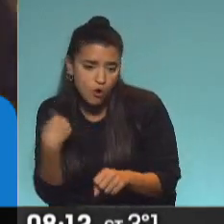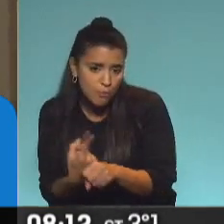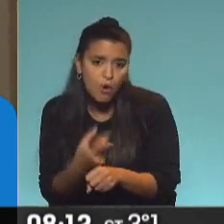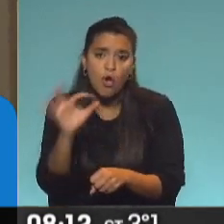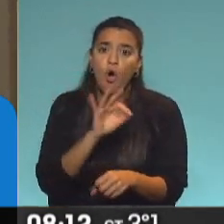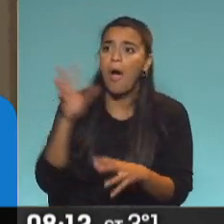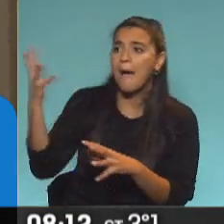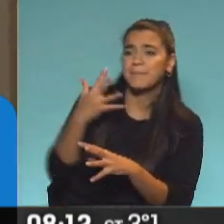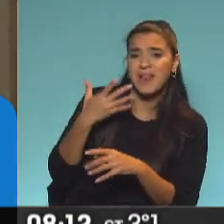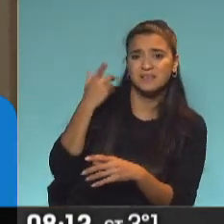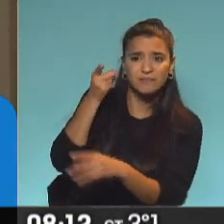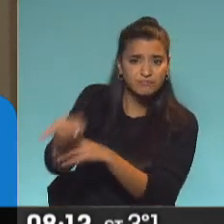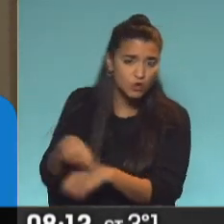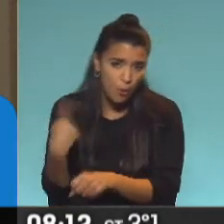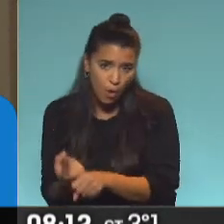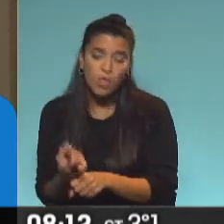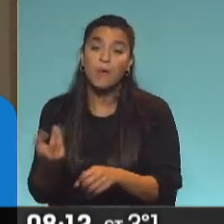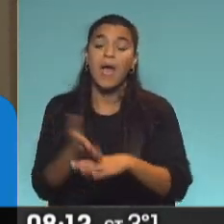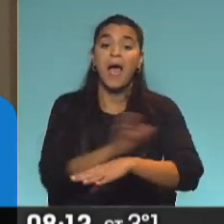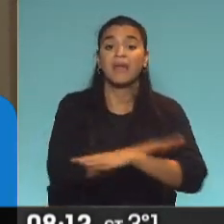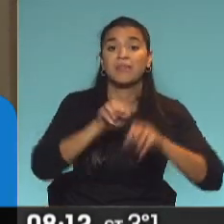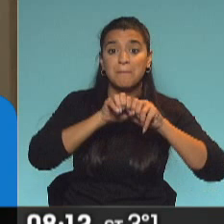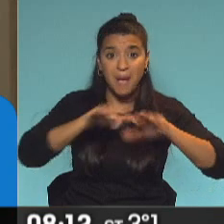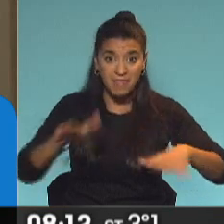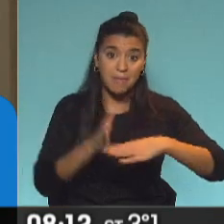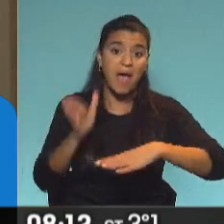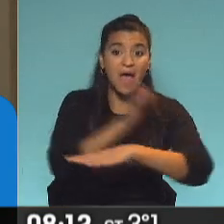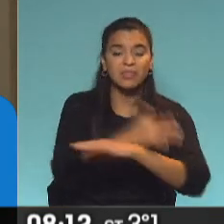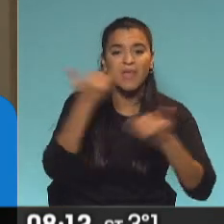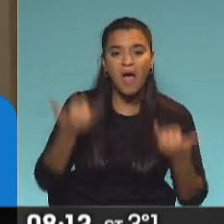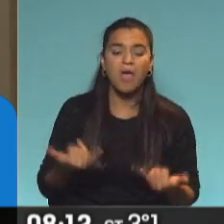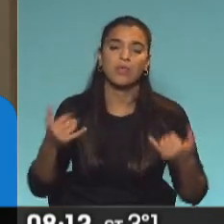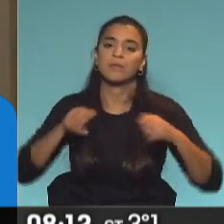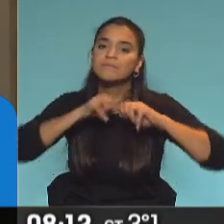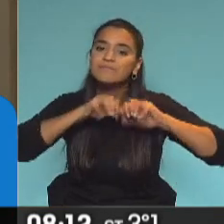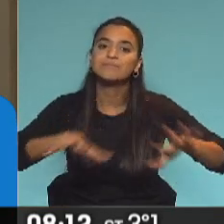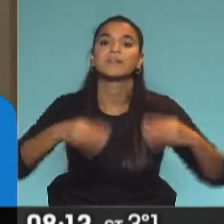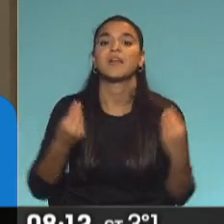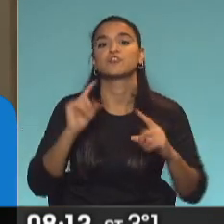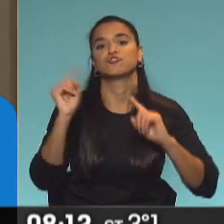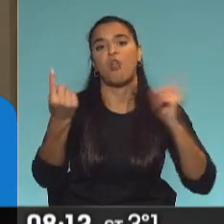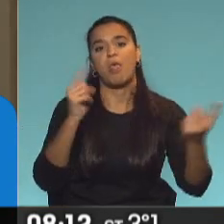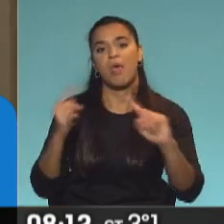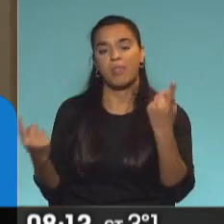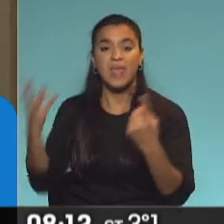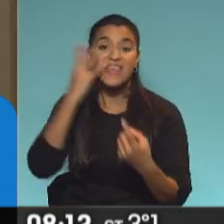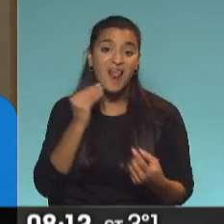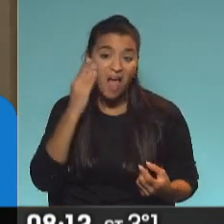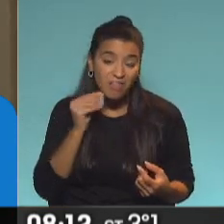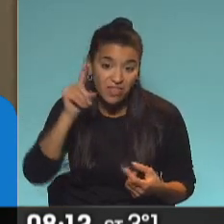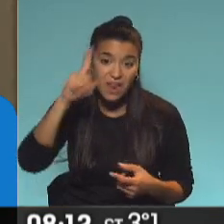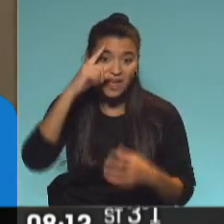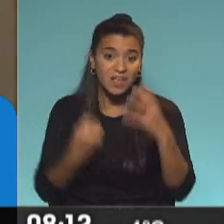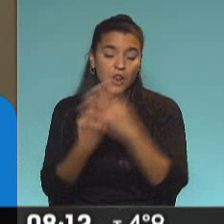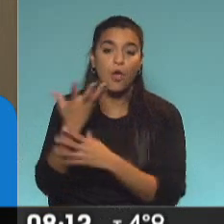las amenazas. Y antes de la pandemia ya había una epidemia de soledad. En Inglaterra se creó